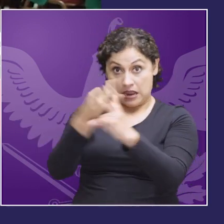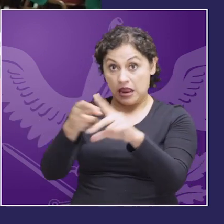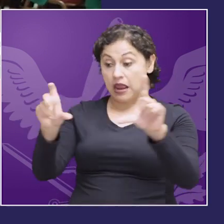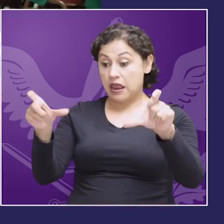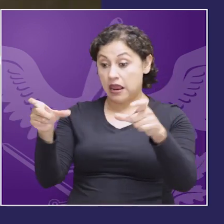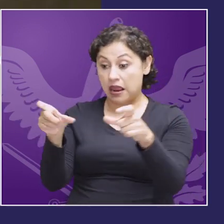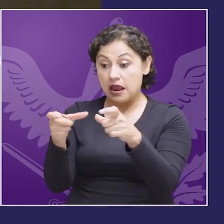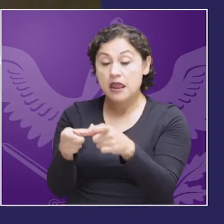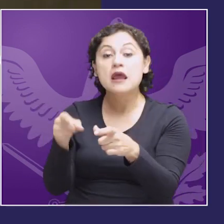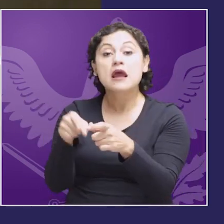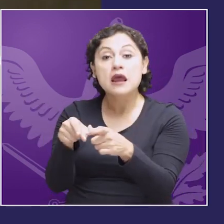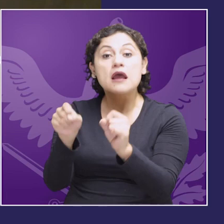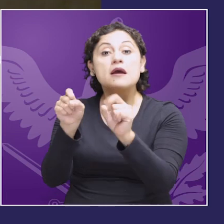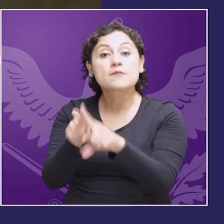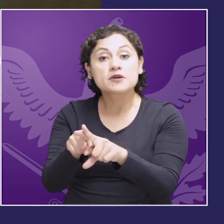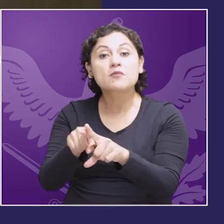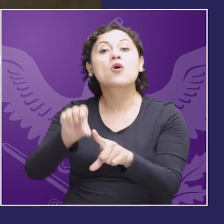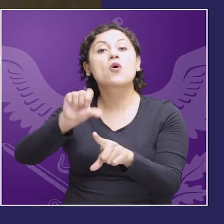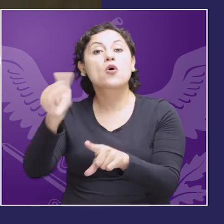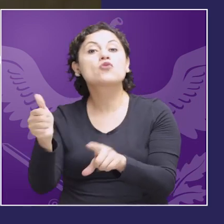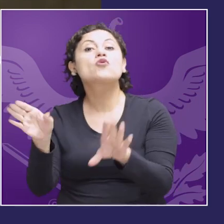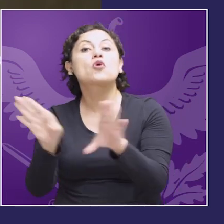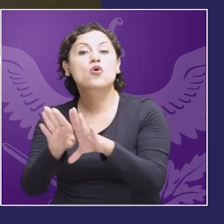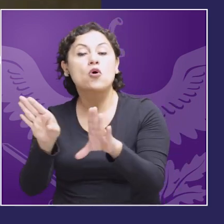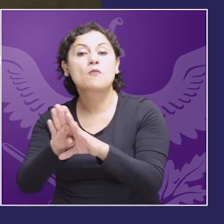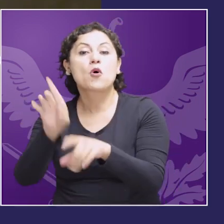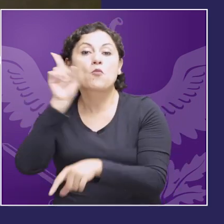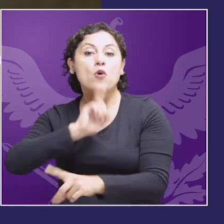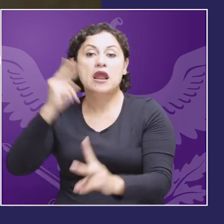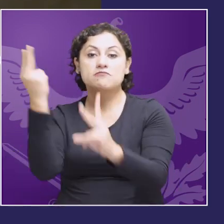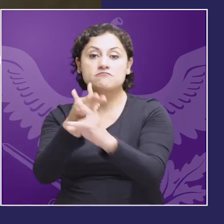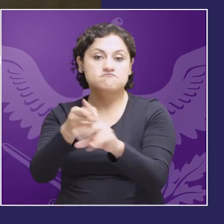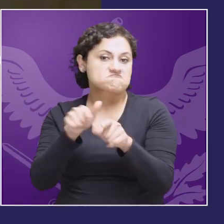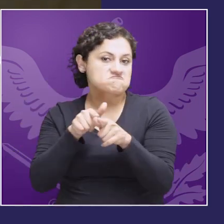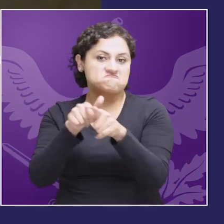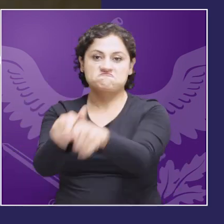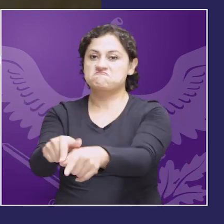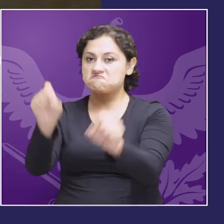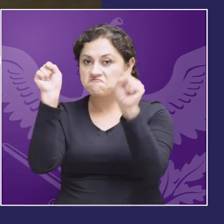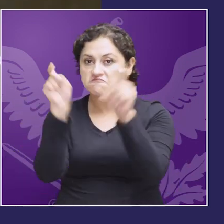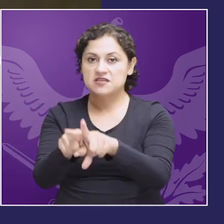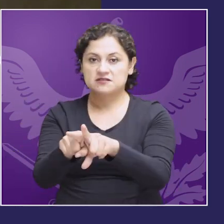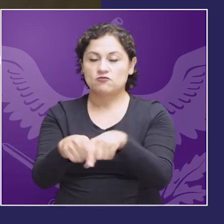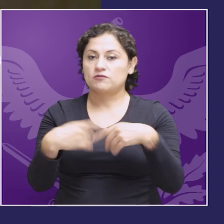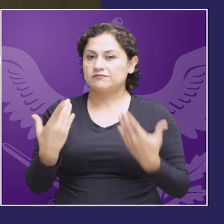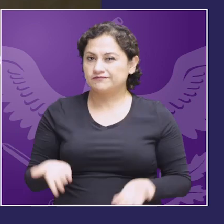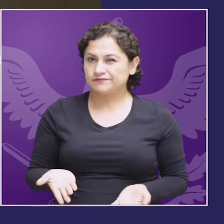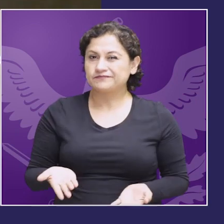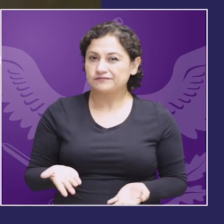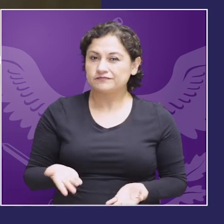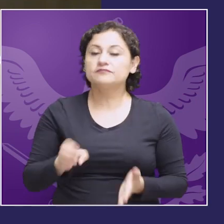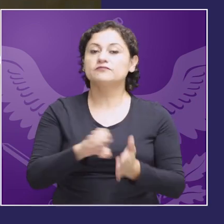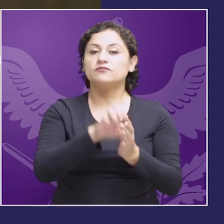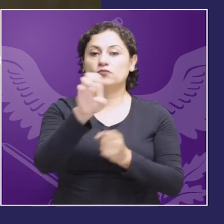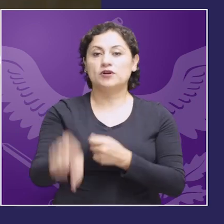se registran disminuciones de homicidios, esto no va de la mano de una disminución de los feminicidios.